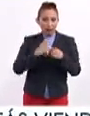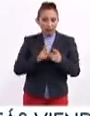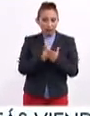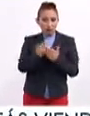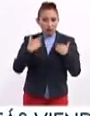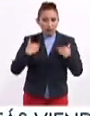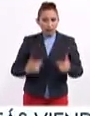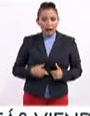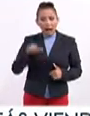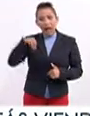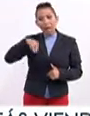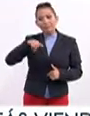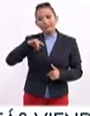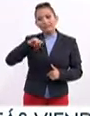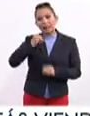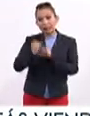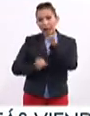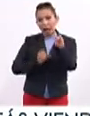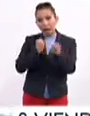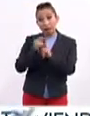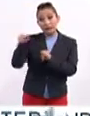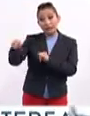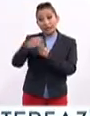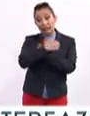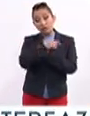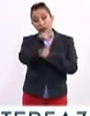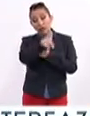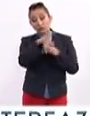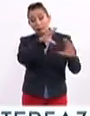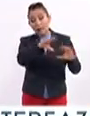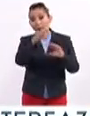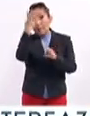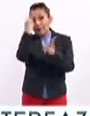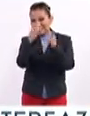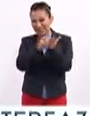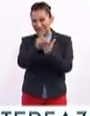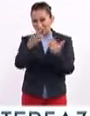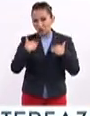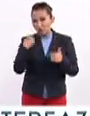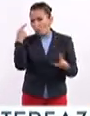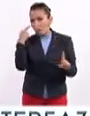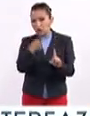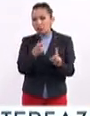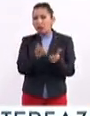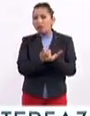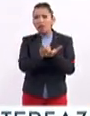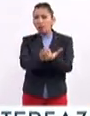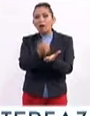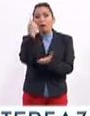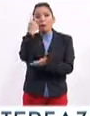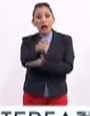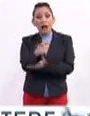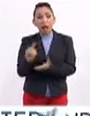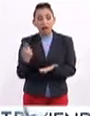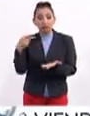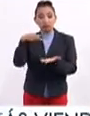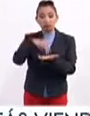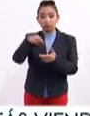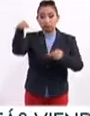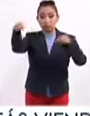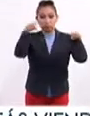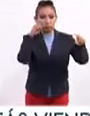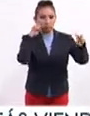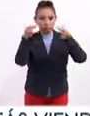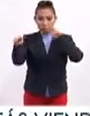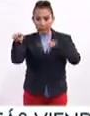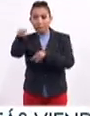el mundo, Amnistía Internacional, la educación en derechos humanos tiene como una de sus principales funciones empoderar